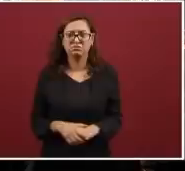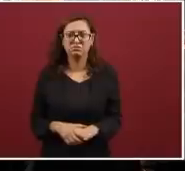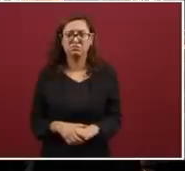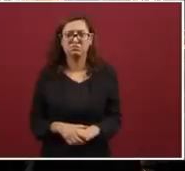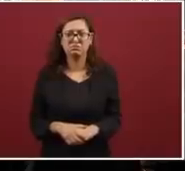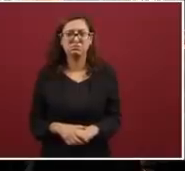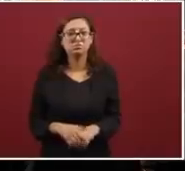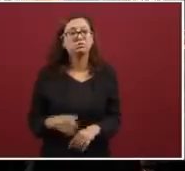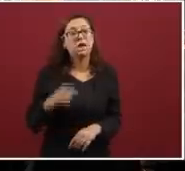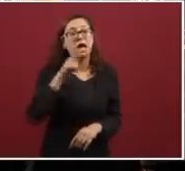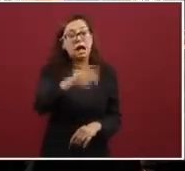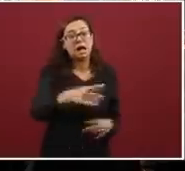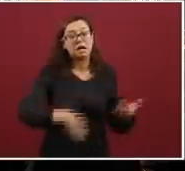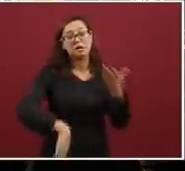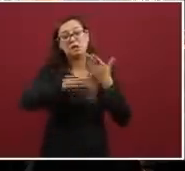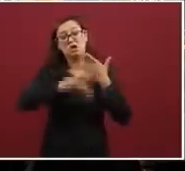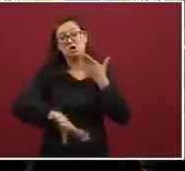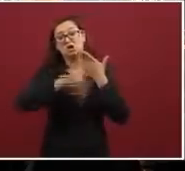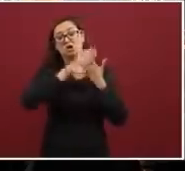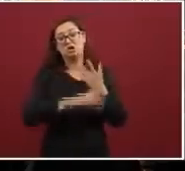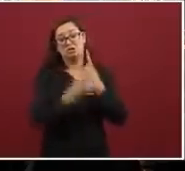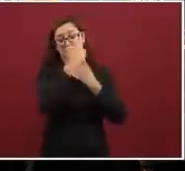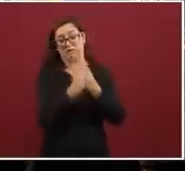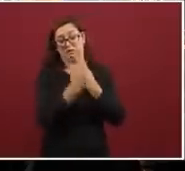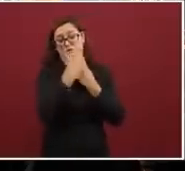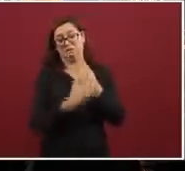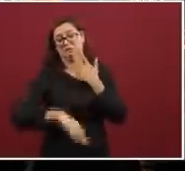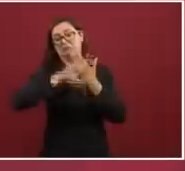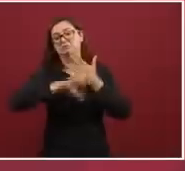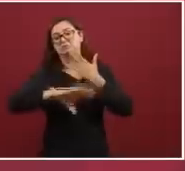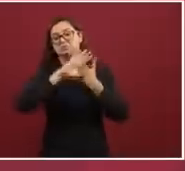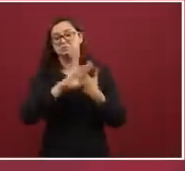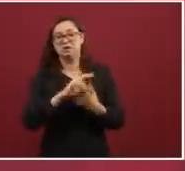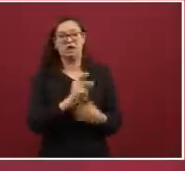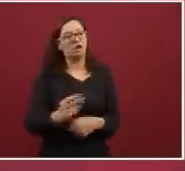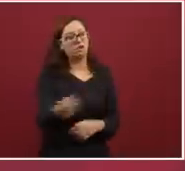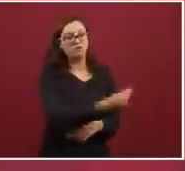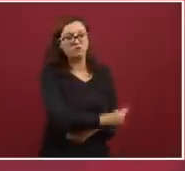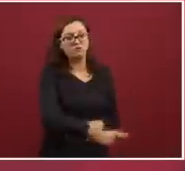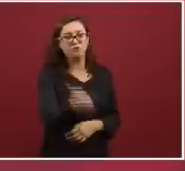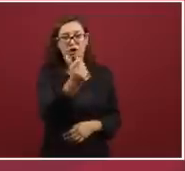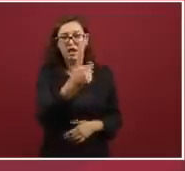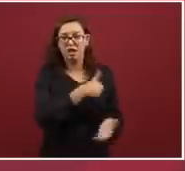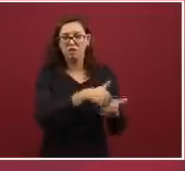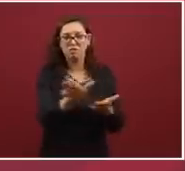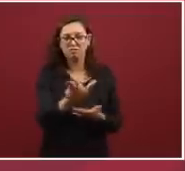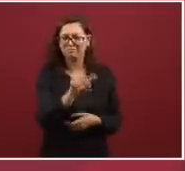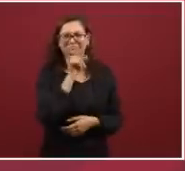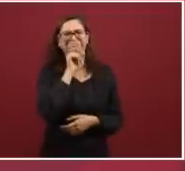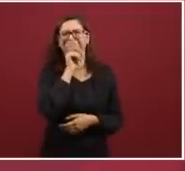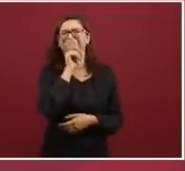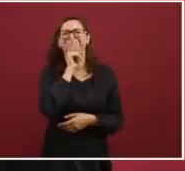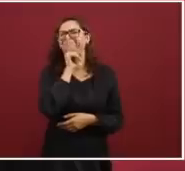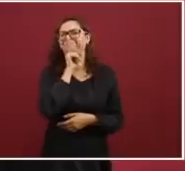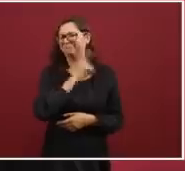nos criticaba y entonces por eso lo despiden. No,